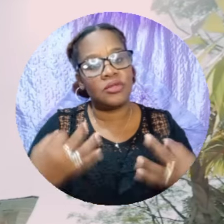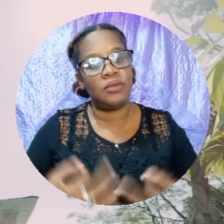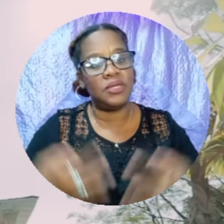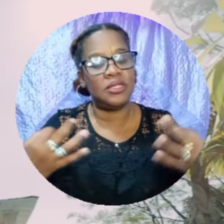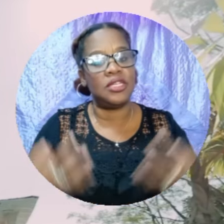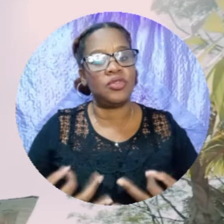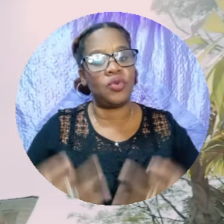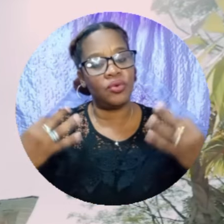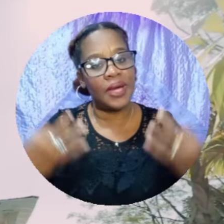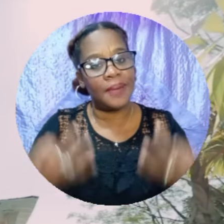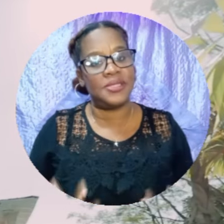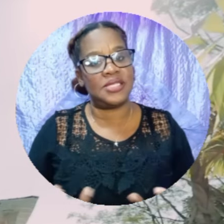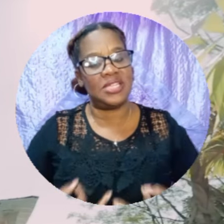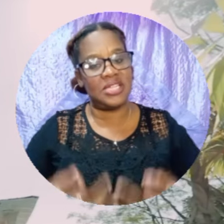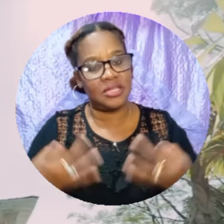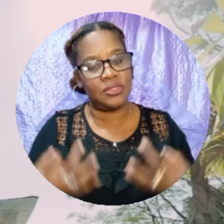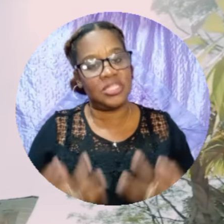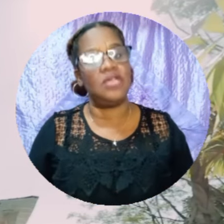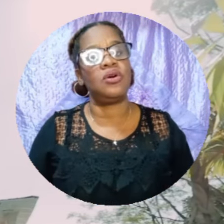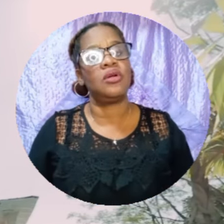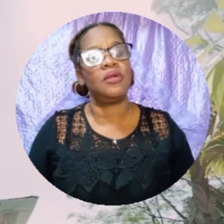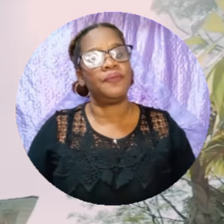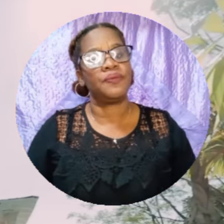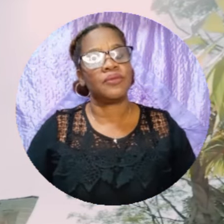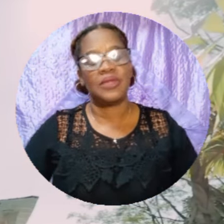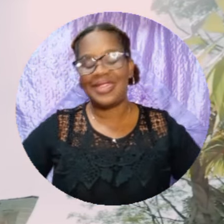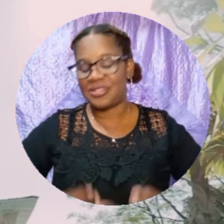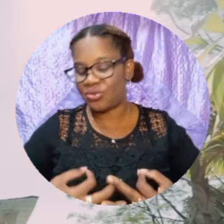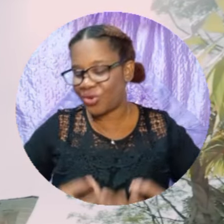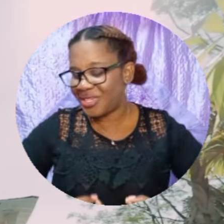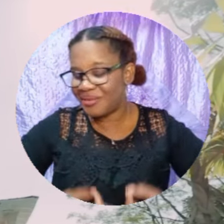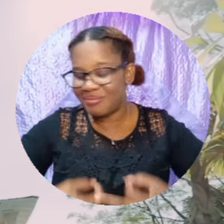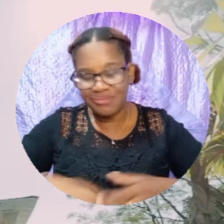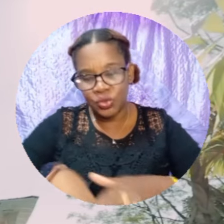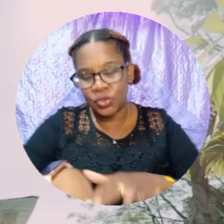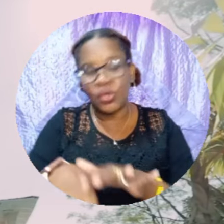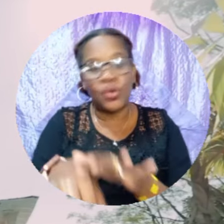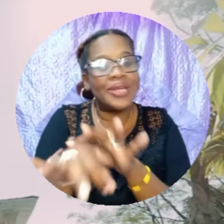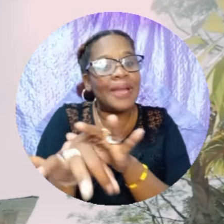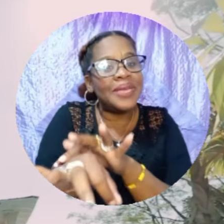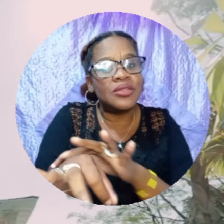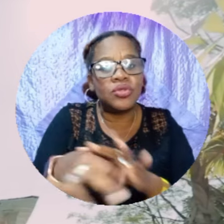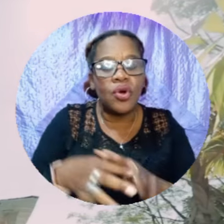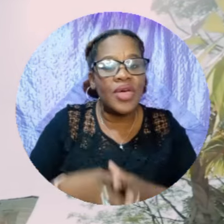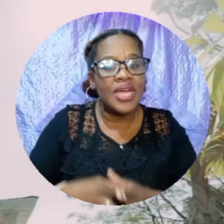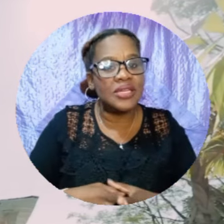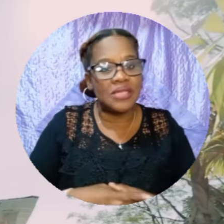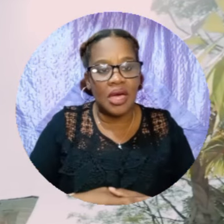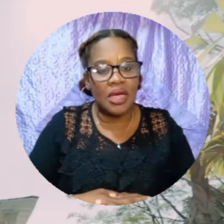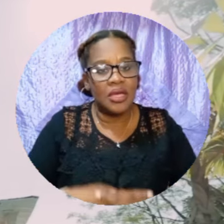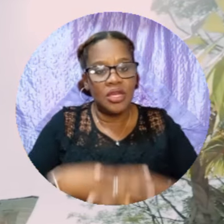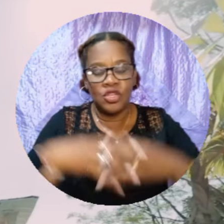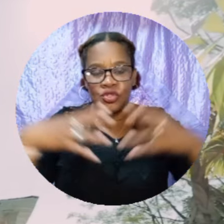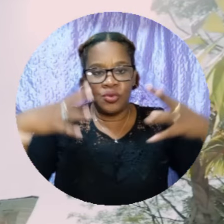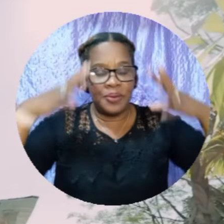les estoy mintiendo un ápice si les digo que estoy con la piel toda